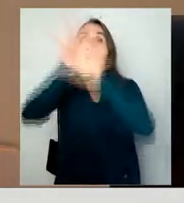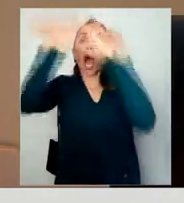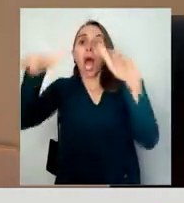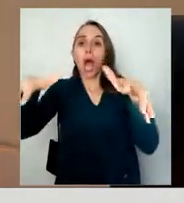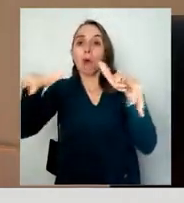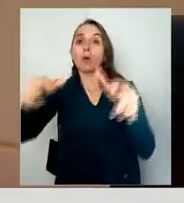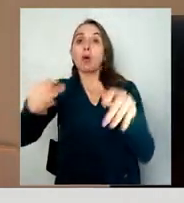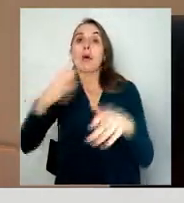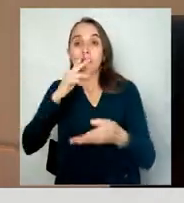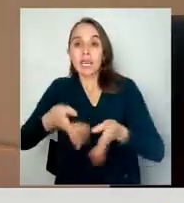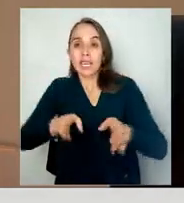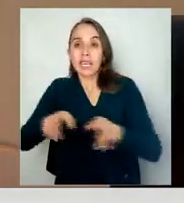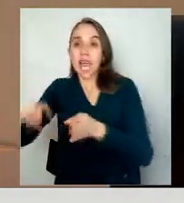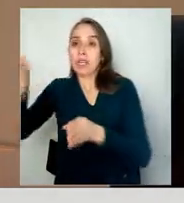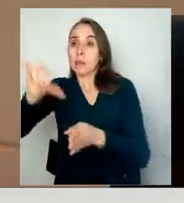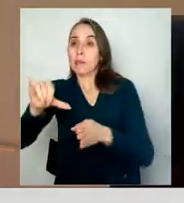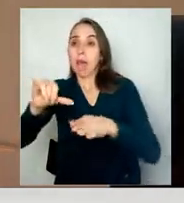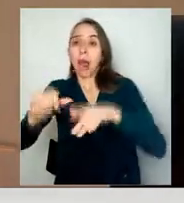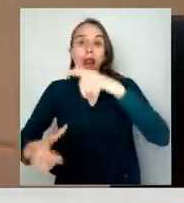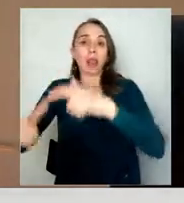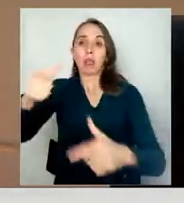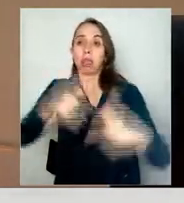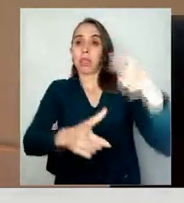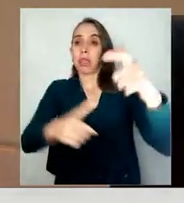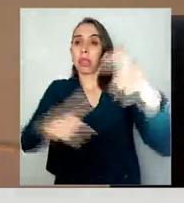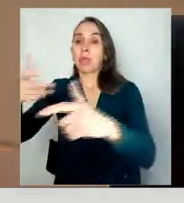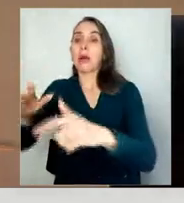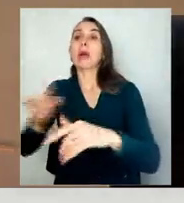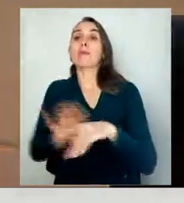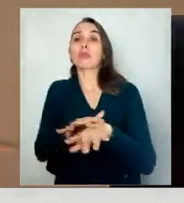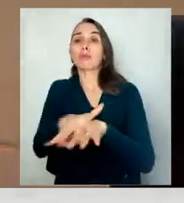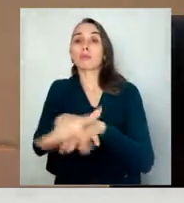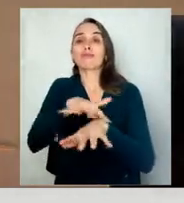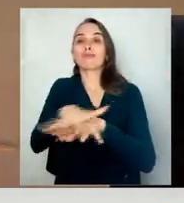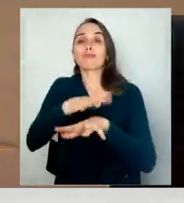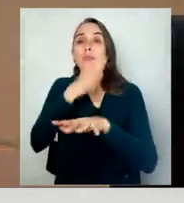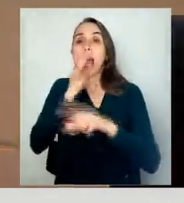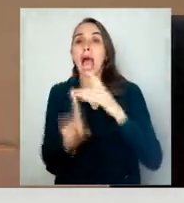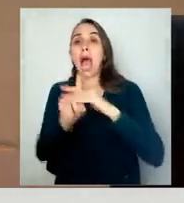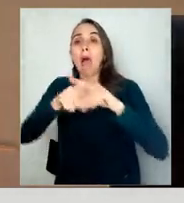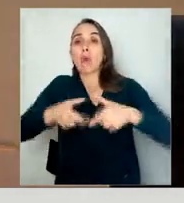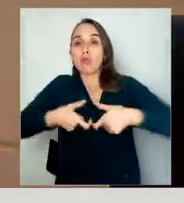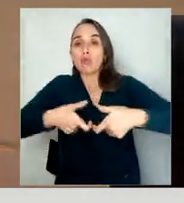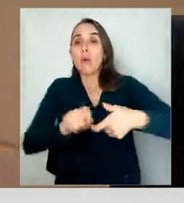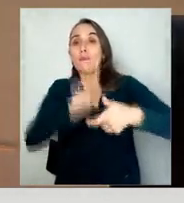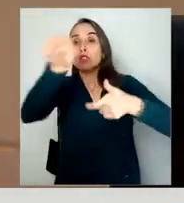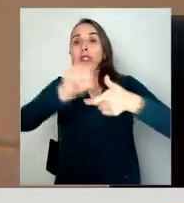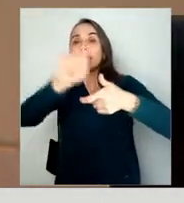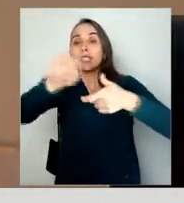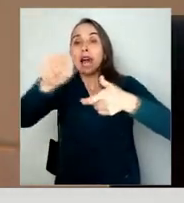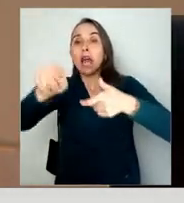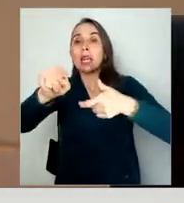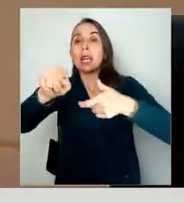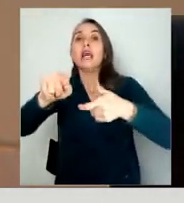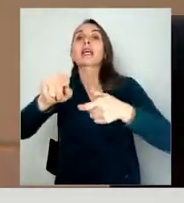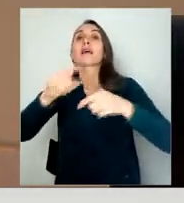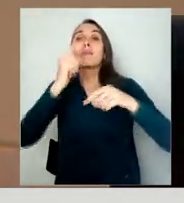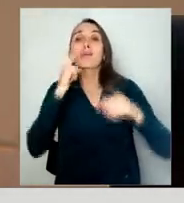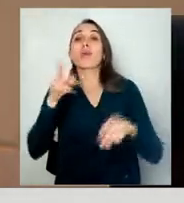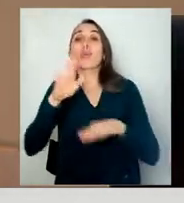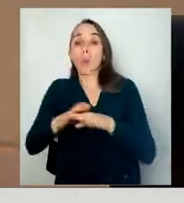calles están en pésimas condiciones por esta filtraciones por el mal estado de los recolectores de agua también